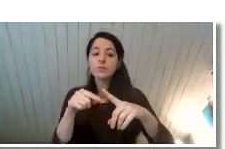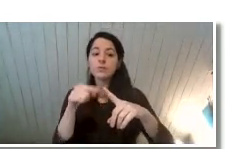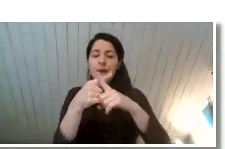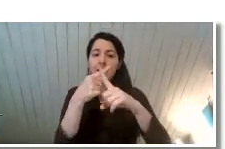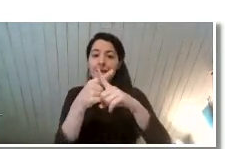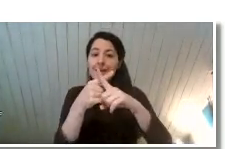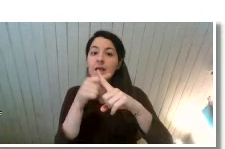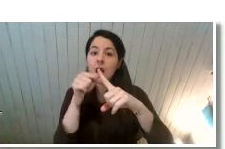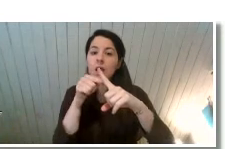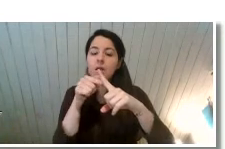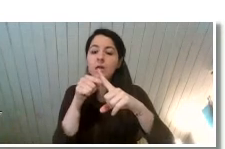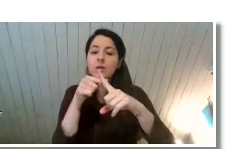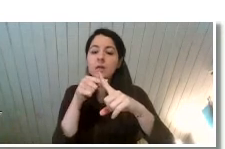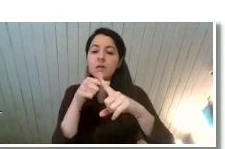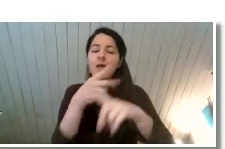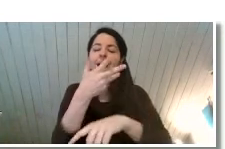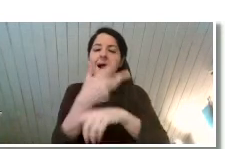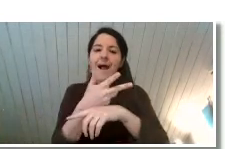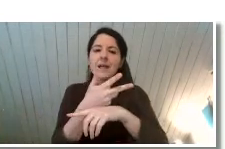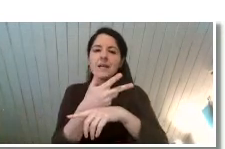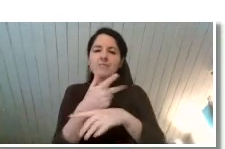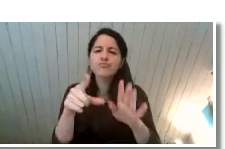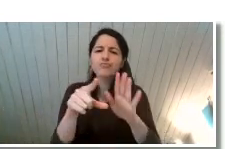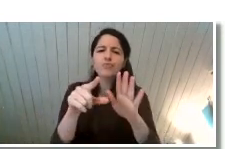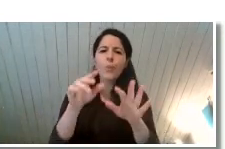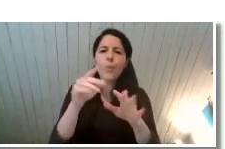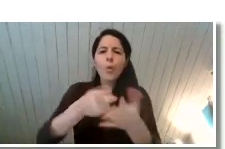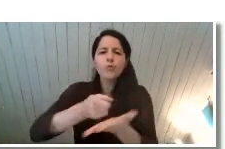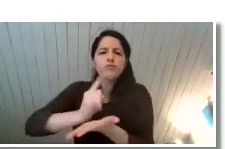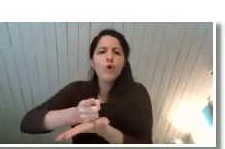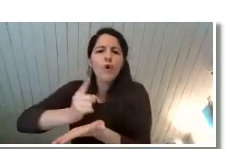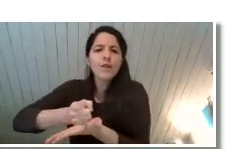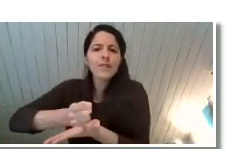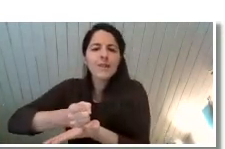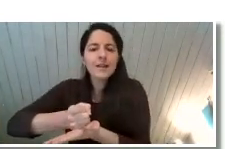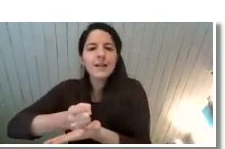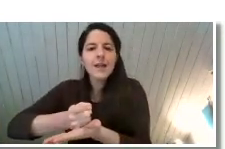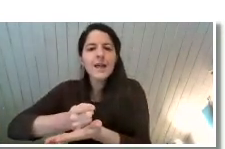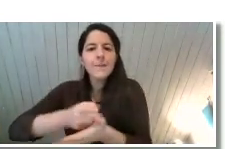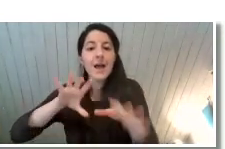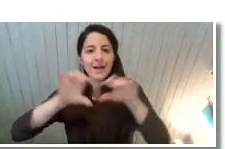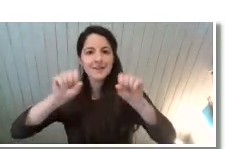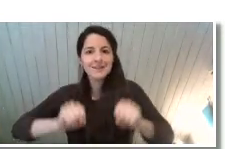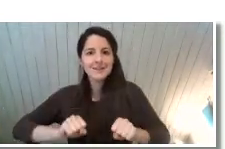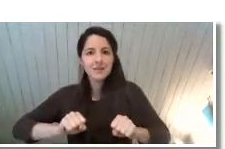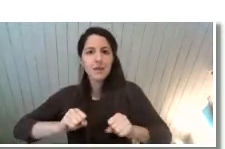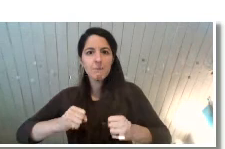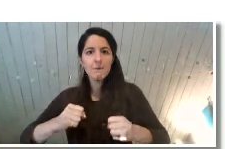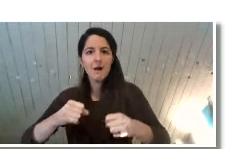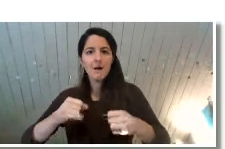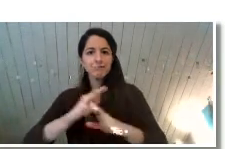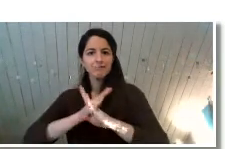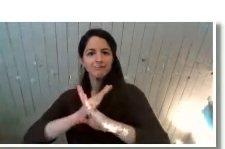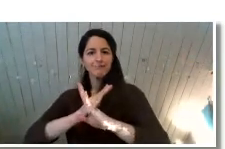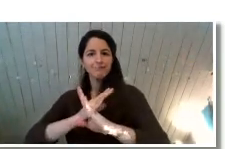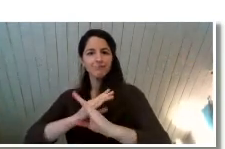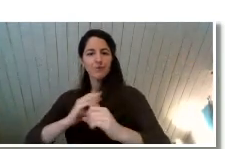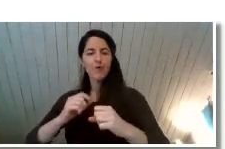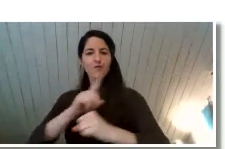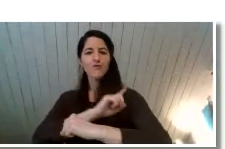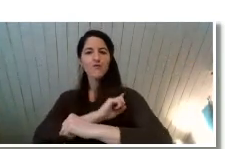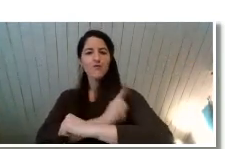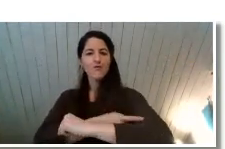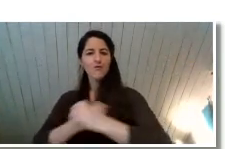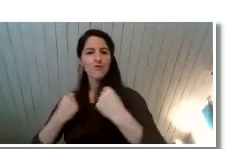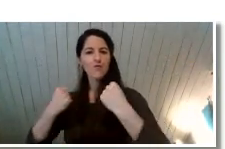algunas órdenes para que el sistema inmune responda con mayor fuerza. De hecho, hay un grupo de investigadores